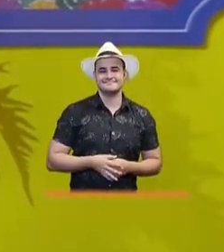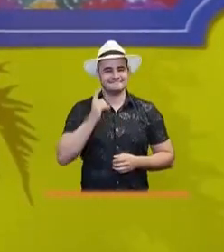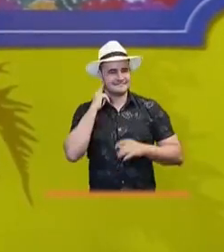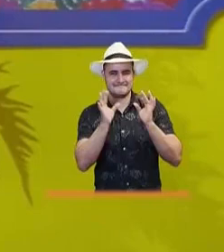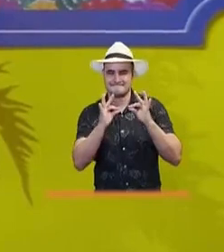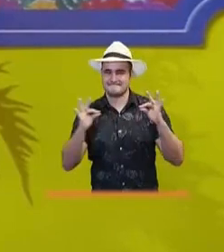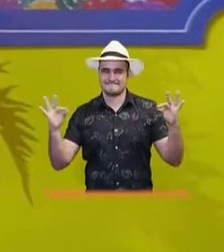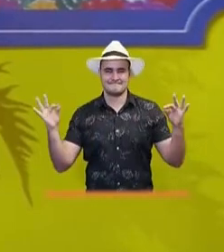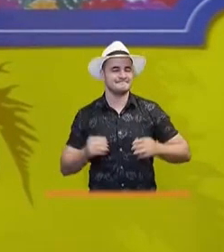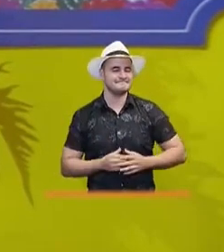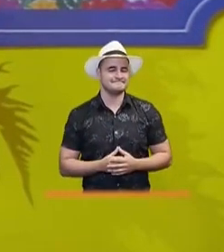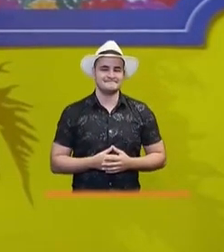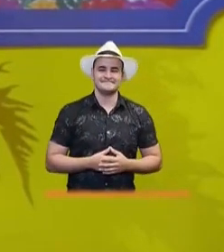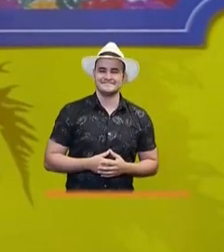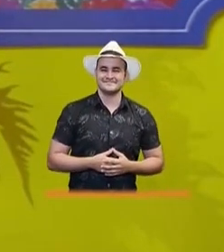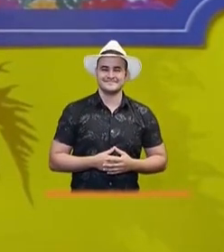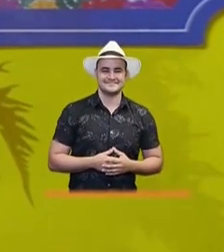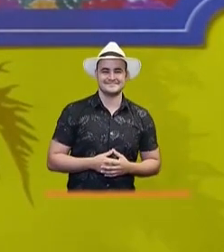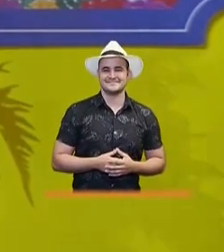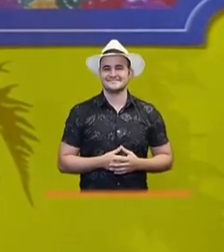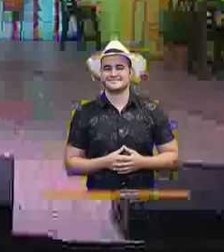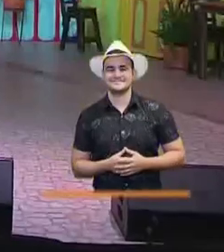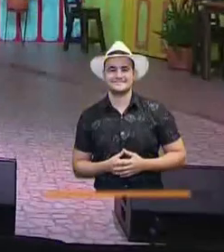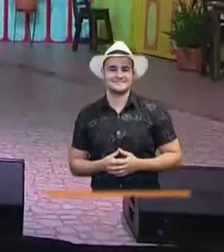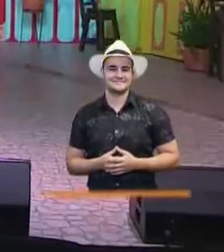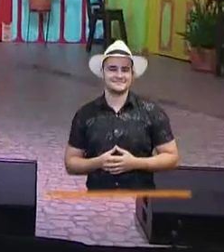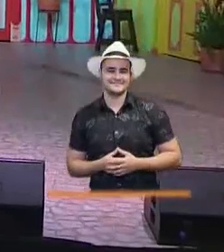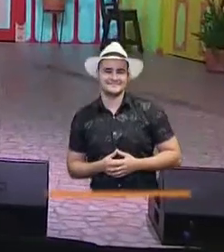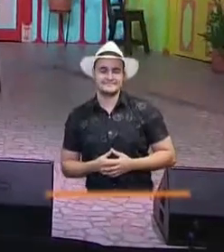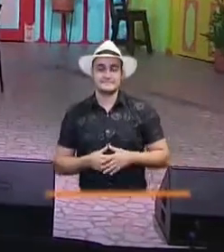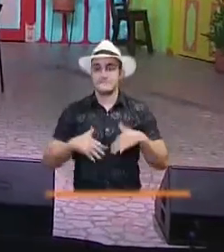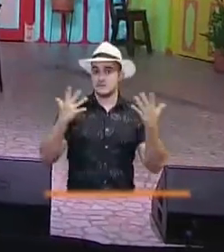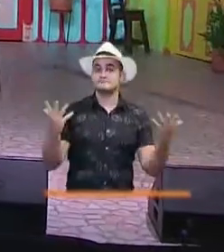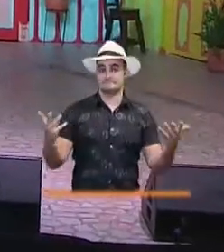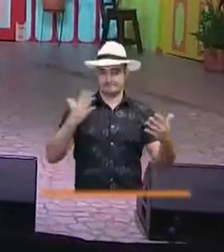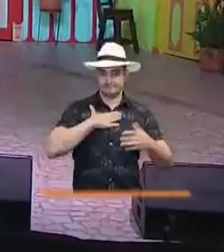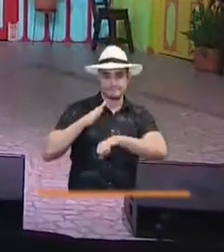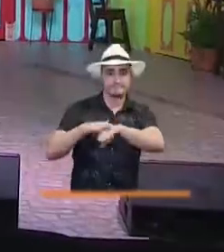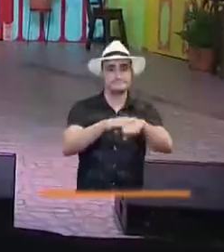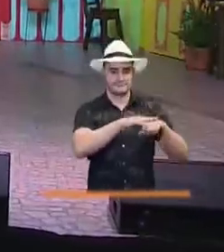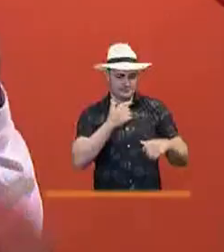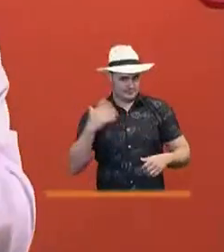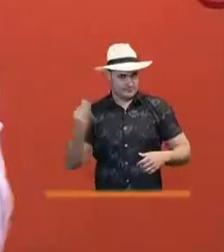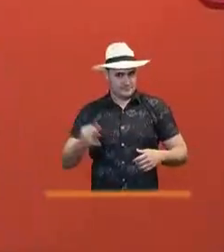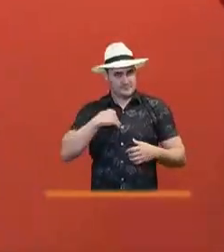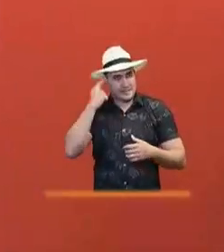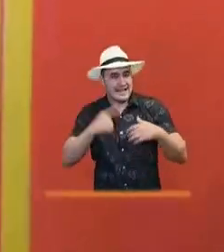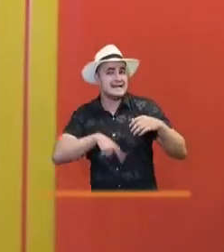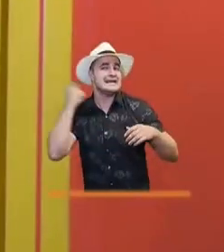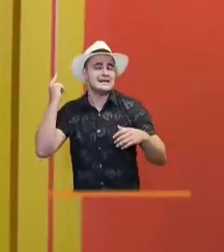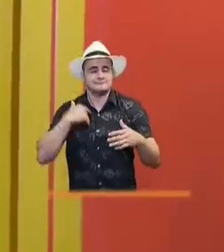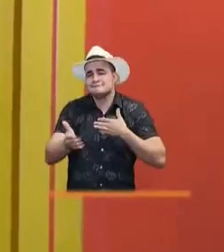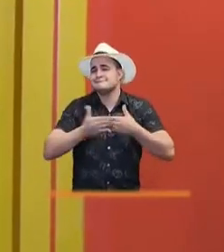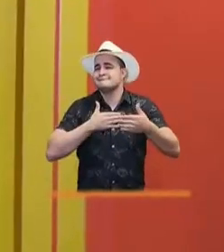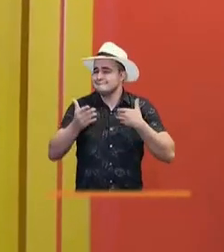que casi no vale en este país. Para mí sí vale el casi, y